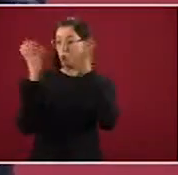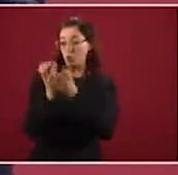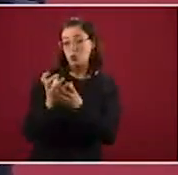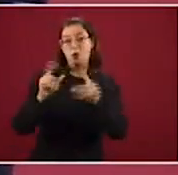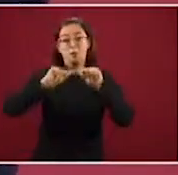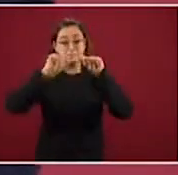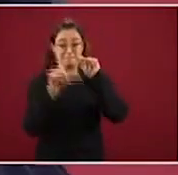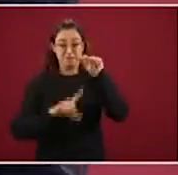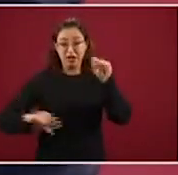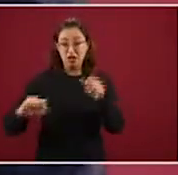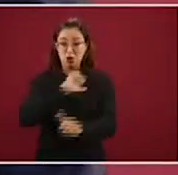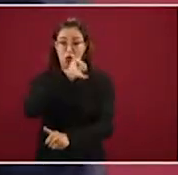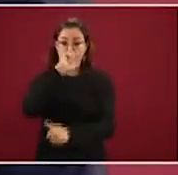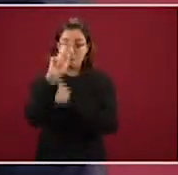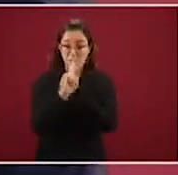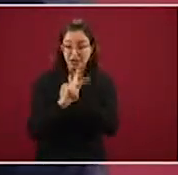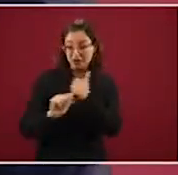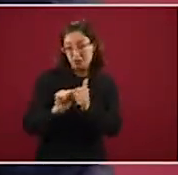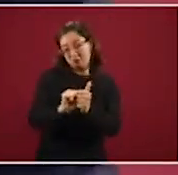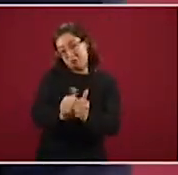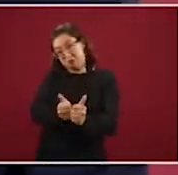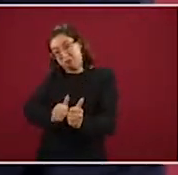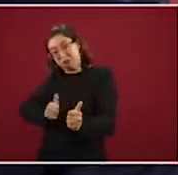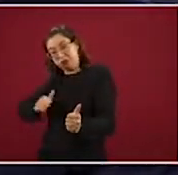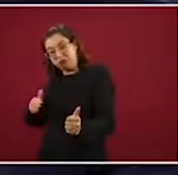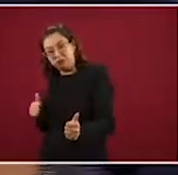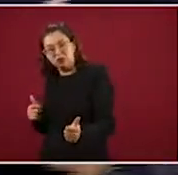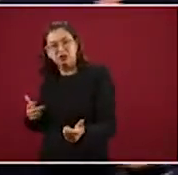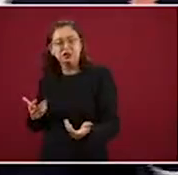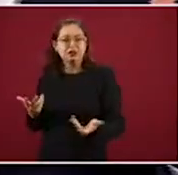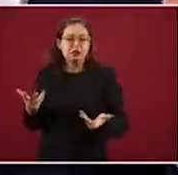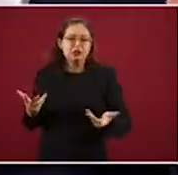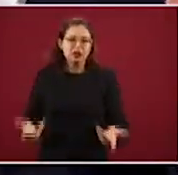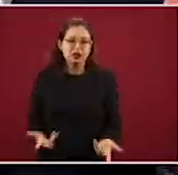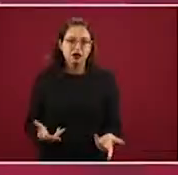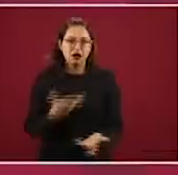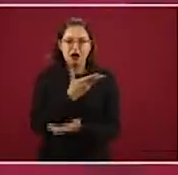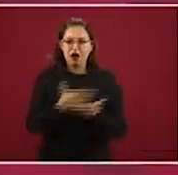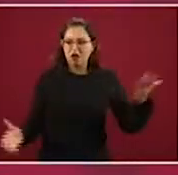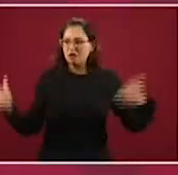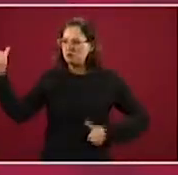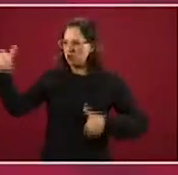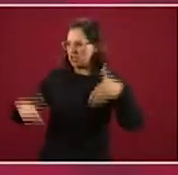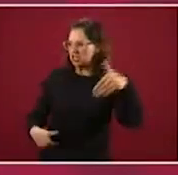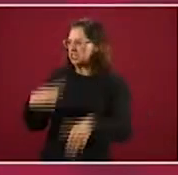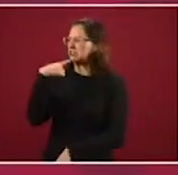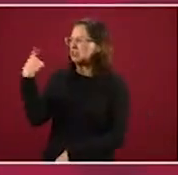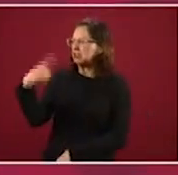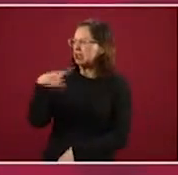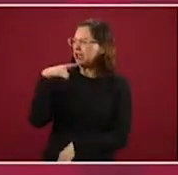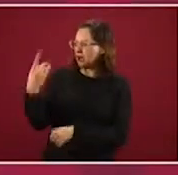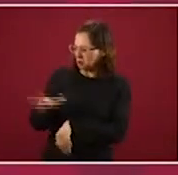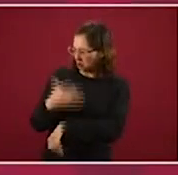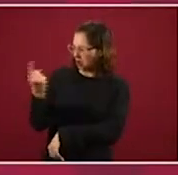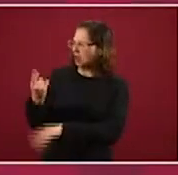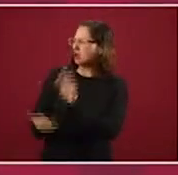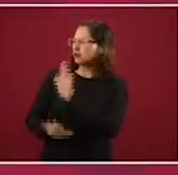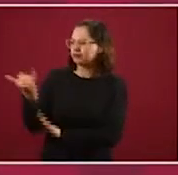estar reclamando si vamos a construir estas sucursales.